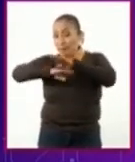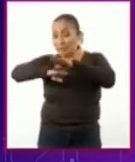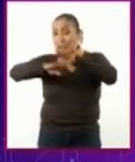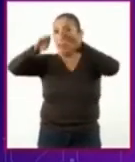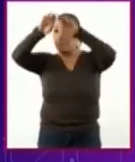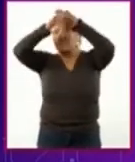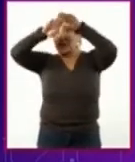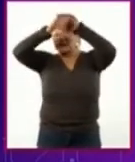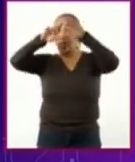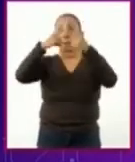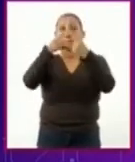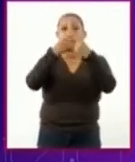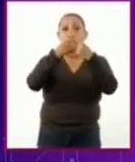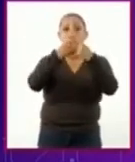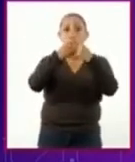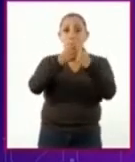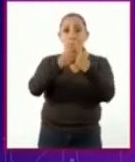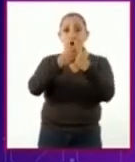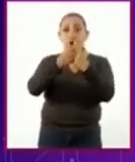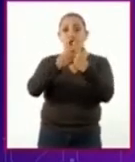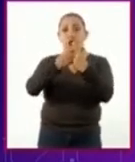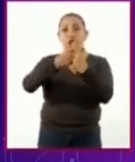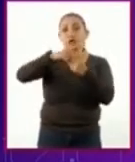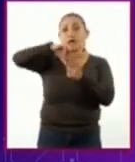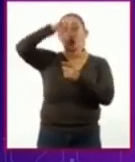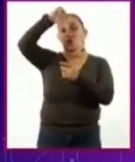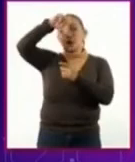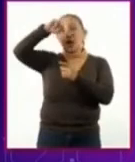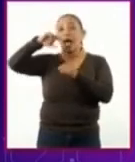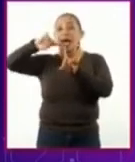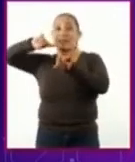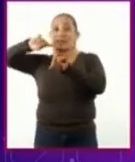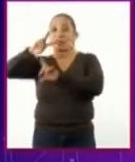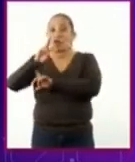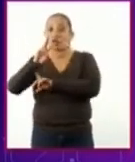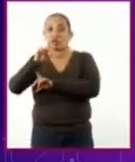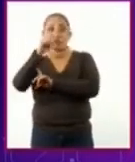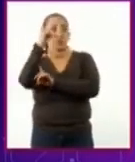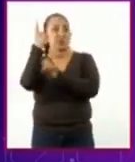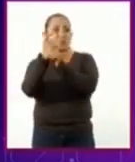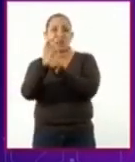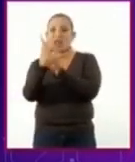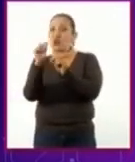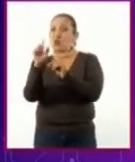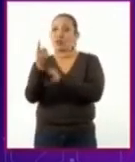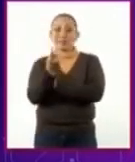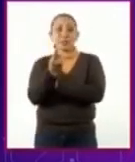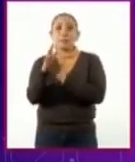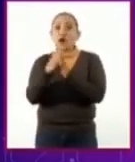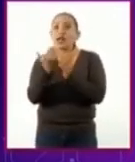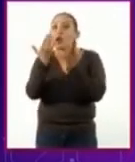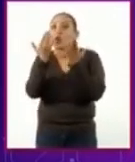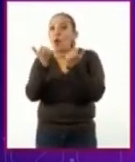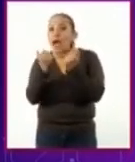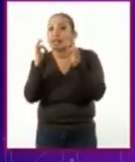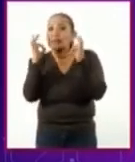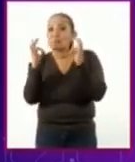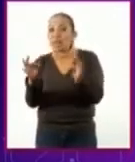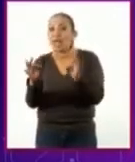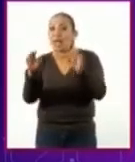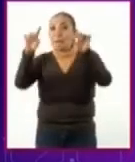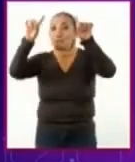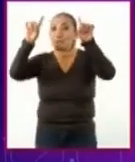por la altura y dividir entre 2. Por ello, la opción 1 no es correcta, porque no se usan correctamente